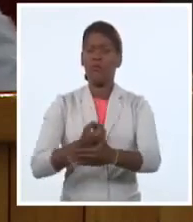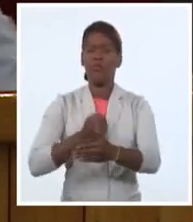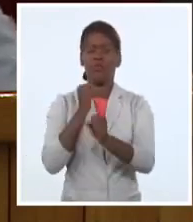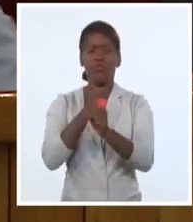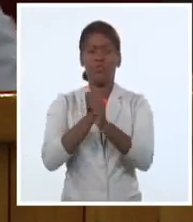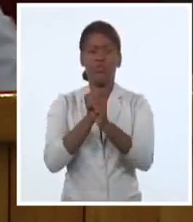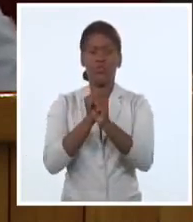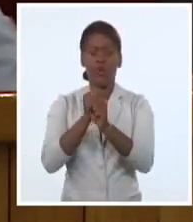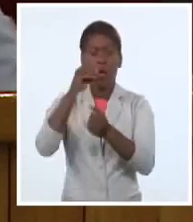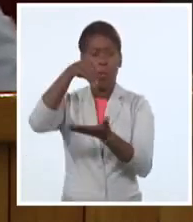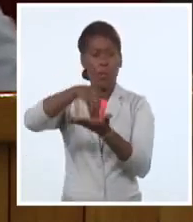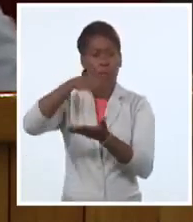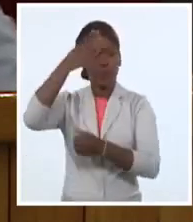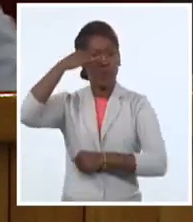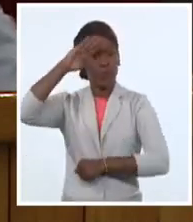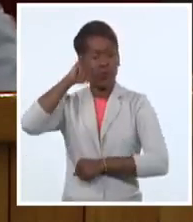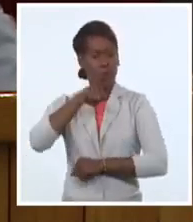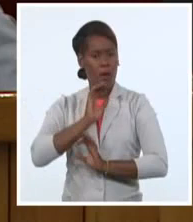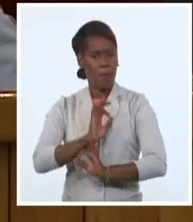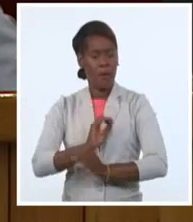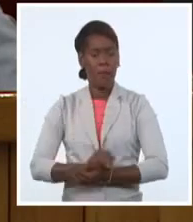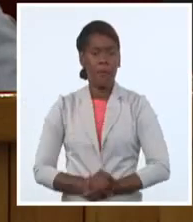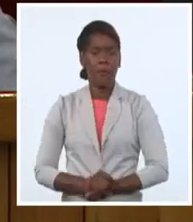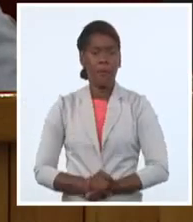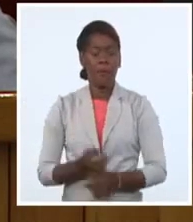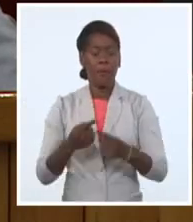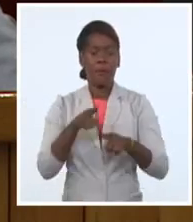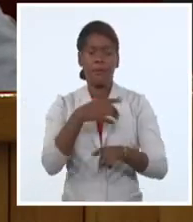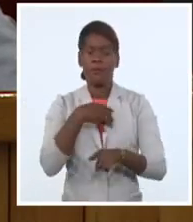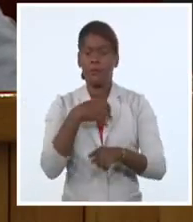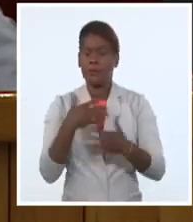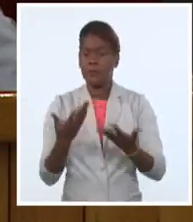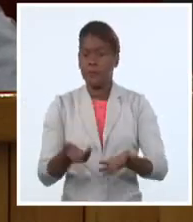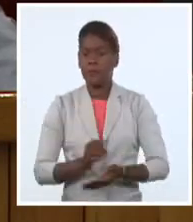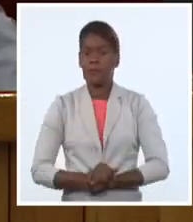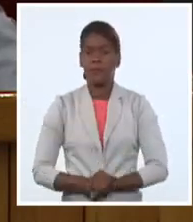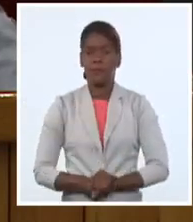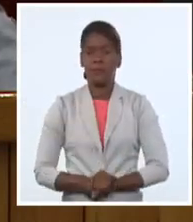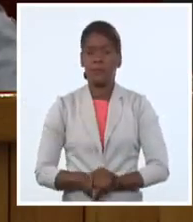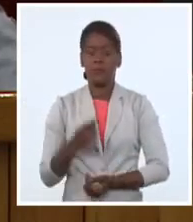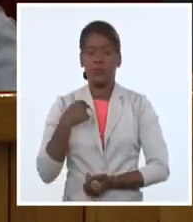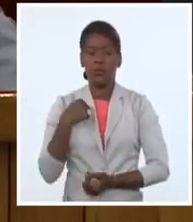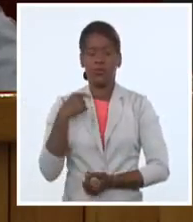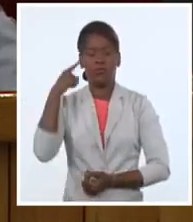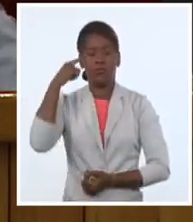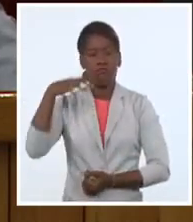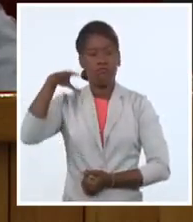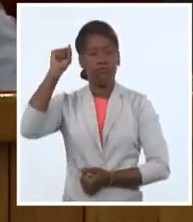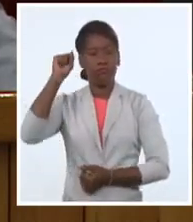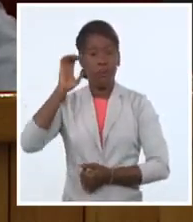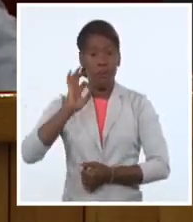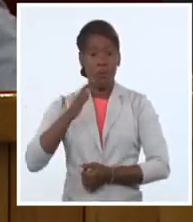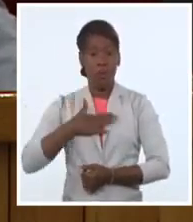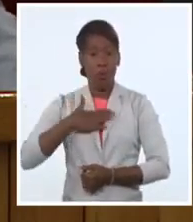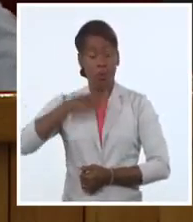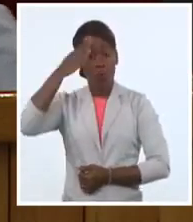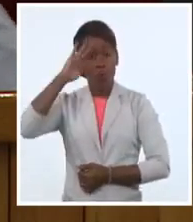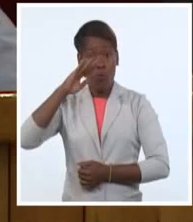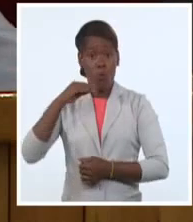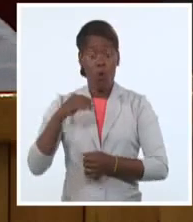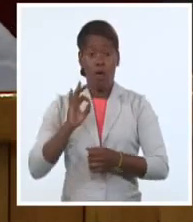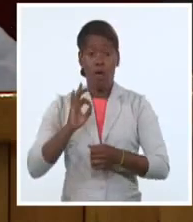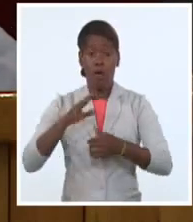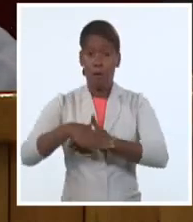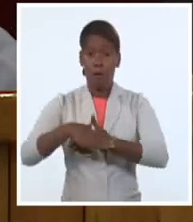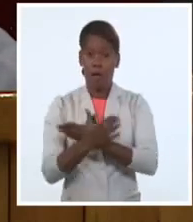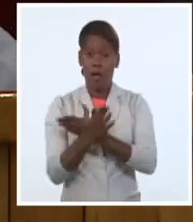política. En contraste, puedo afirmar categóricamente que nuestra embajada en Washington no ha realizado